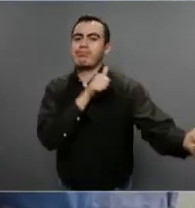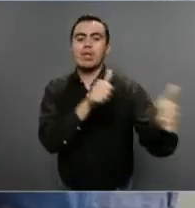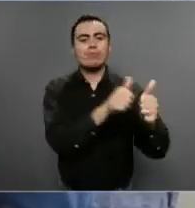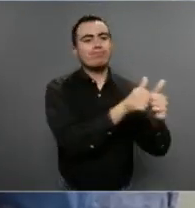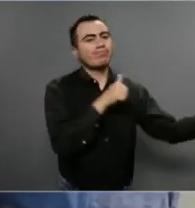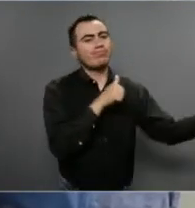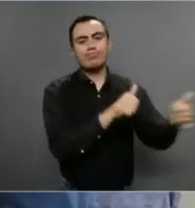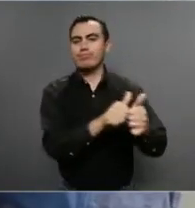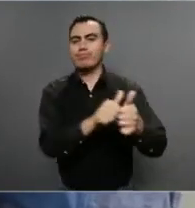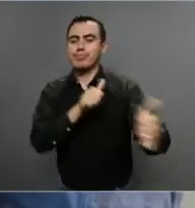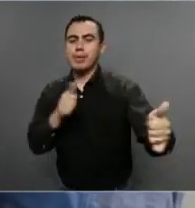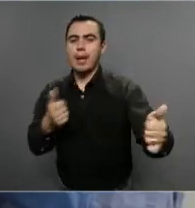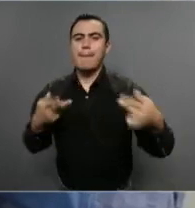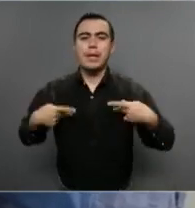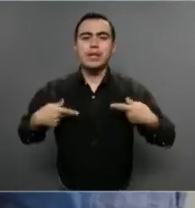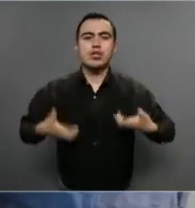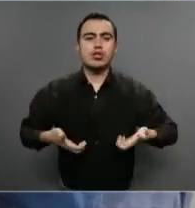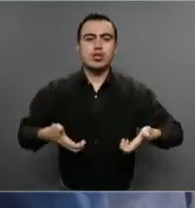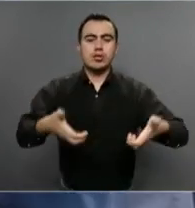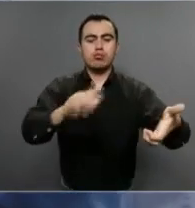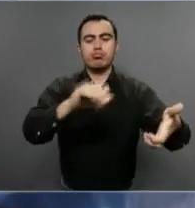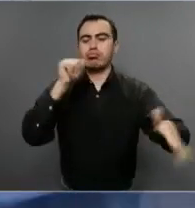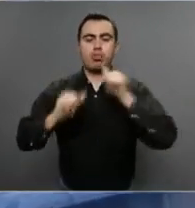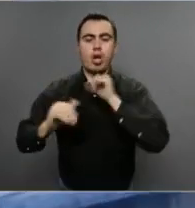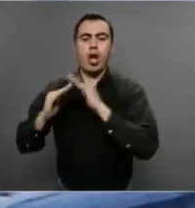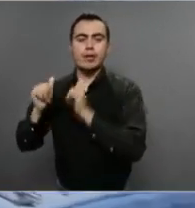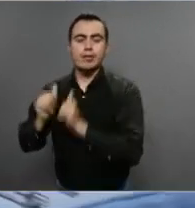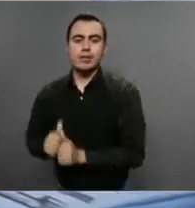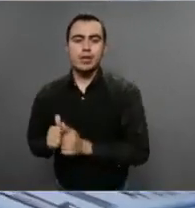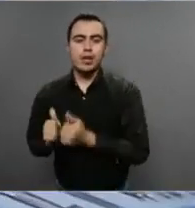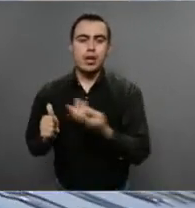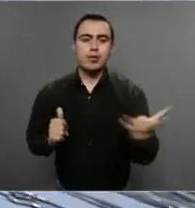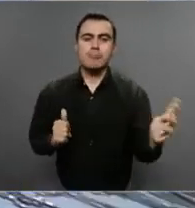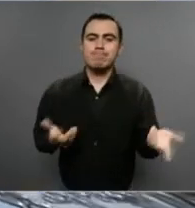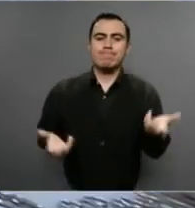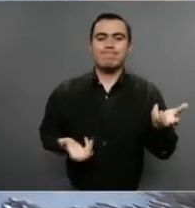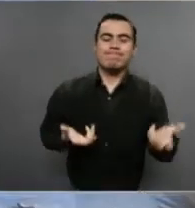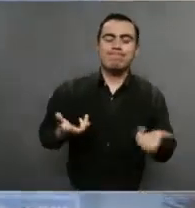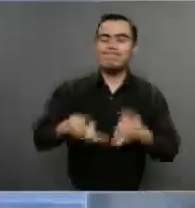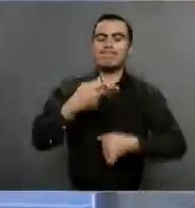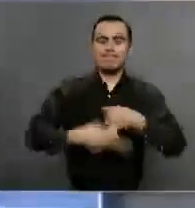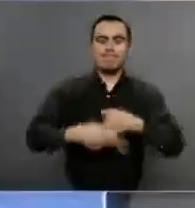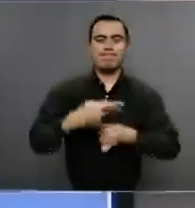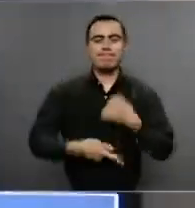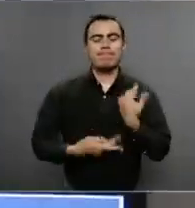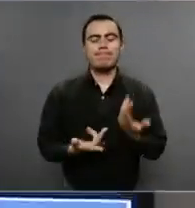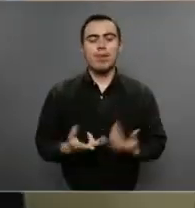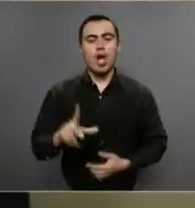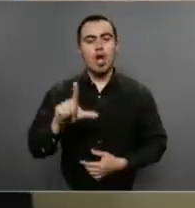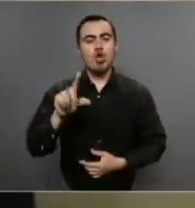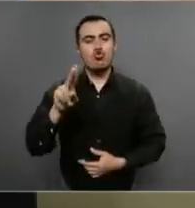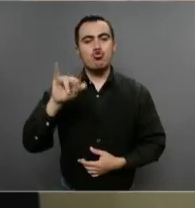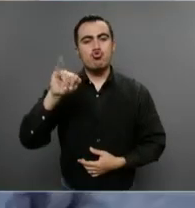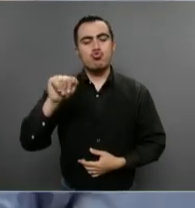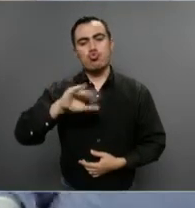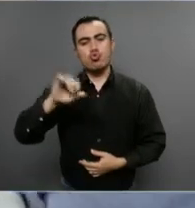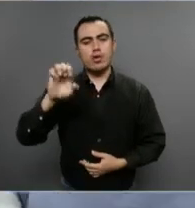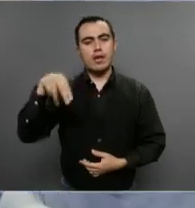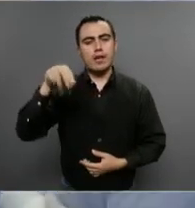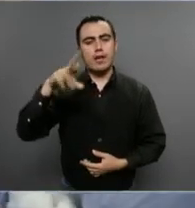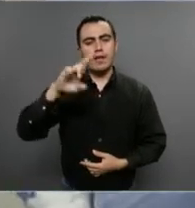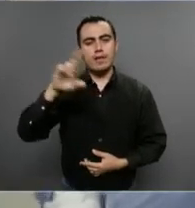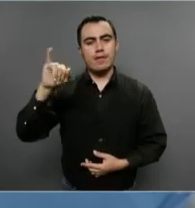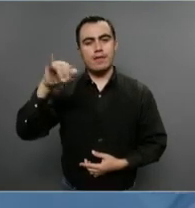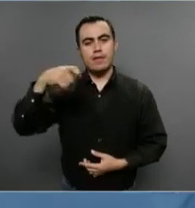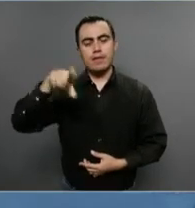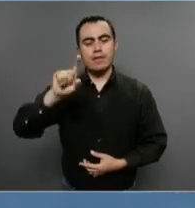gente, van a quedar en mayor desprotección, ¿no? Luis Enrique Hernández Aguilar, director del Caracol,